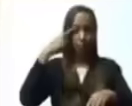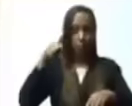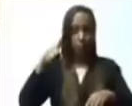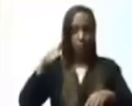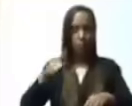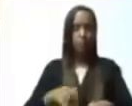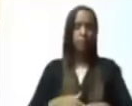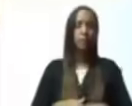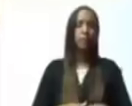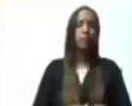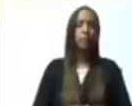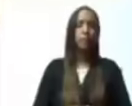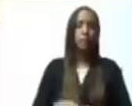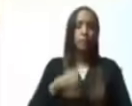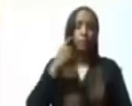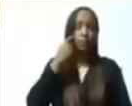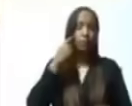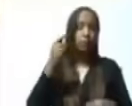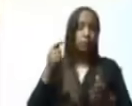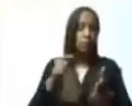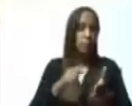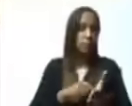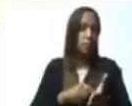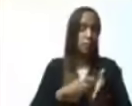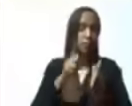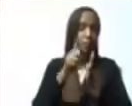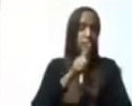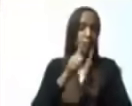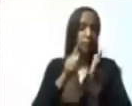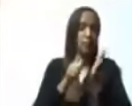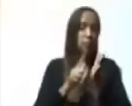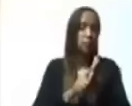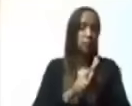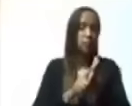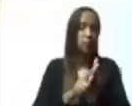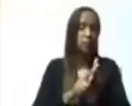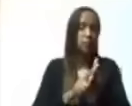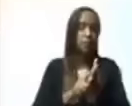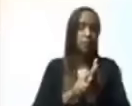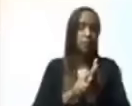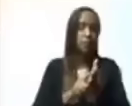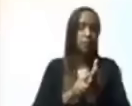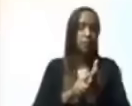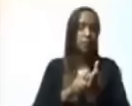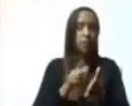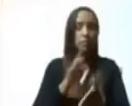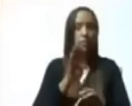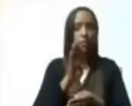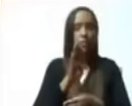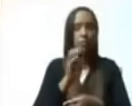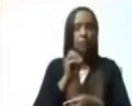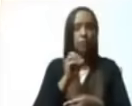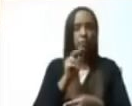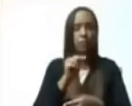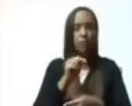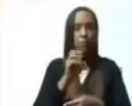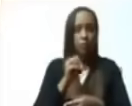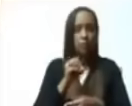Dionisio que Es legal que es válida pero la Constitución